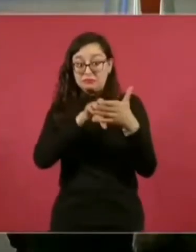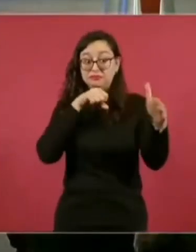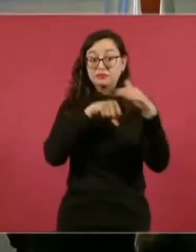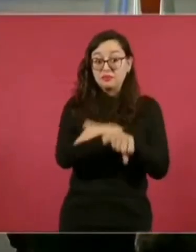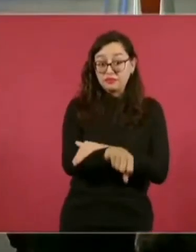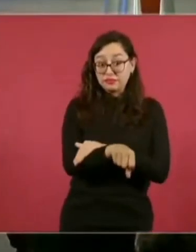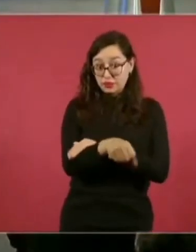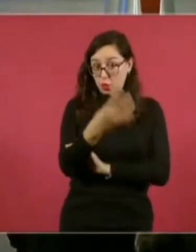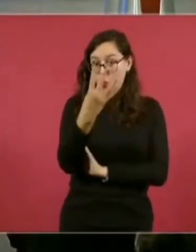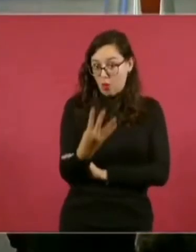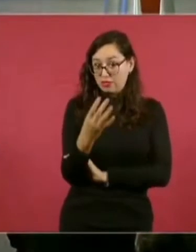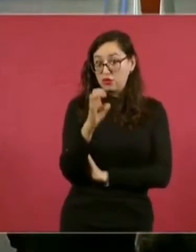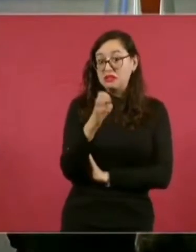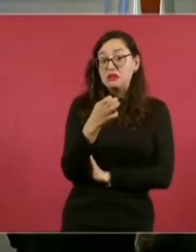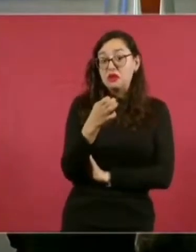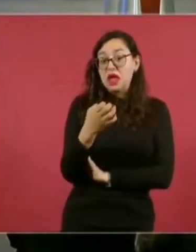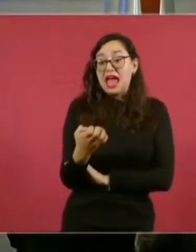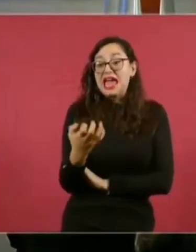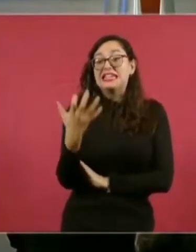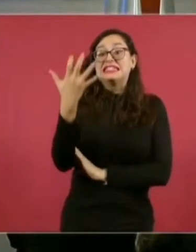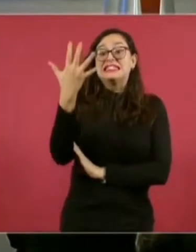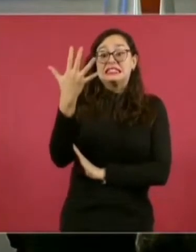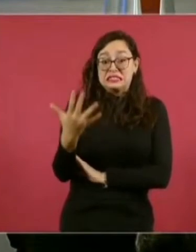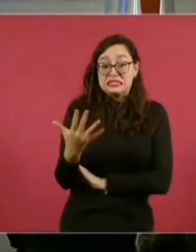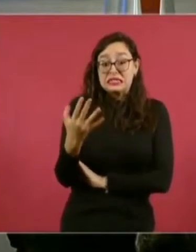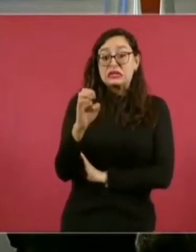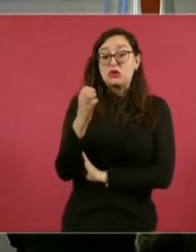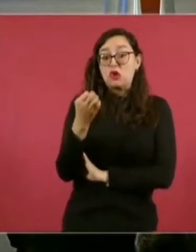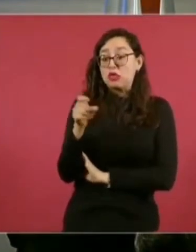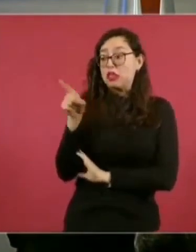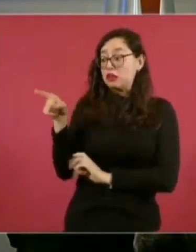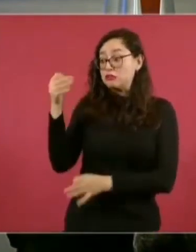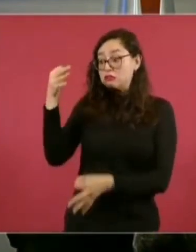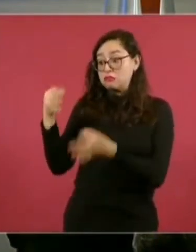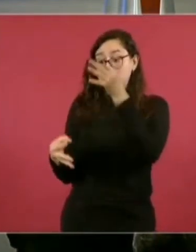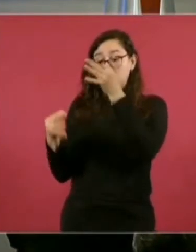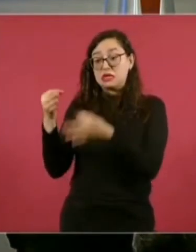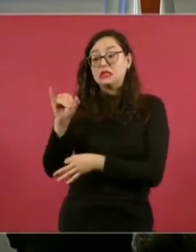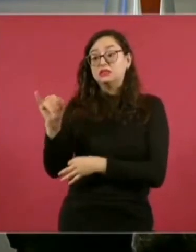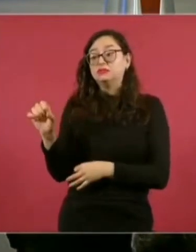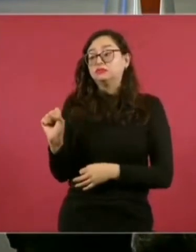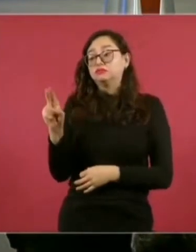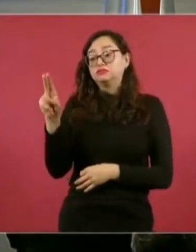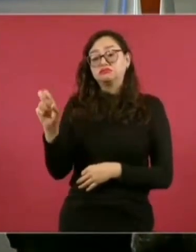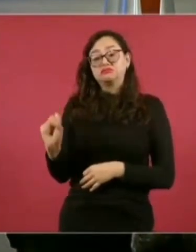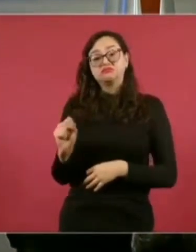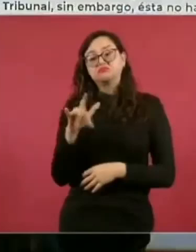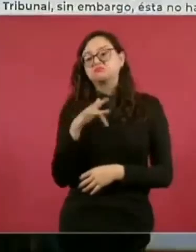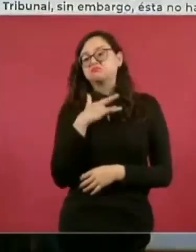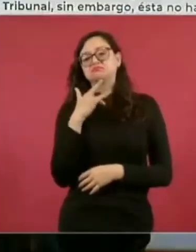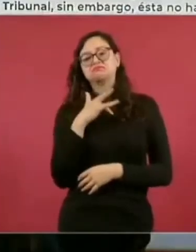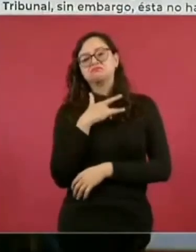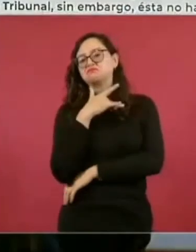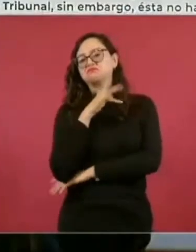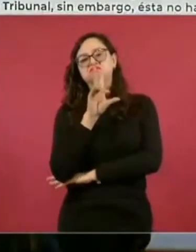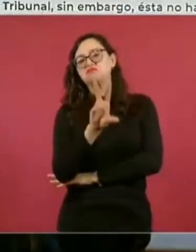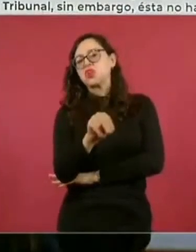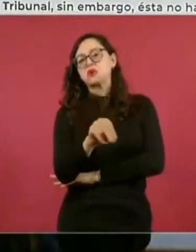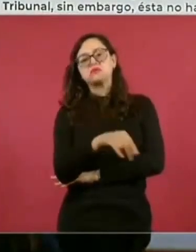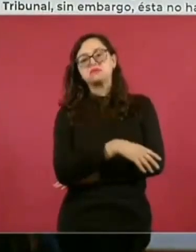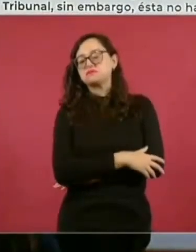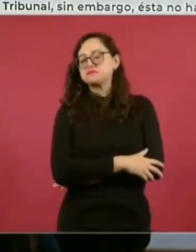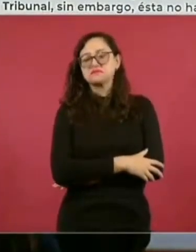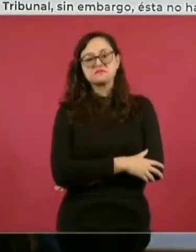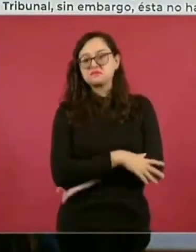Procesos Penales Federales en el Estado de México, Jesús Alberto Chávez Hernández, negó la orden de aprehensión